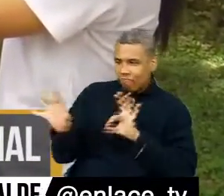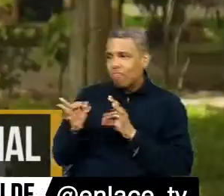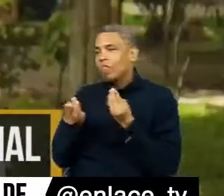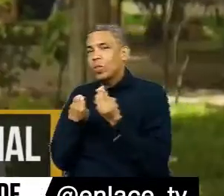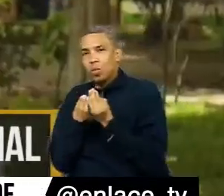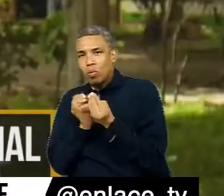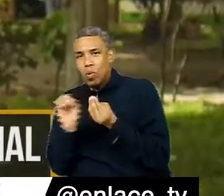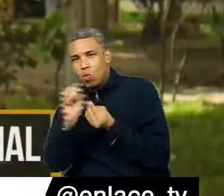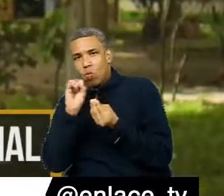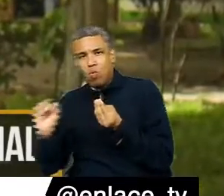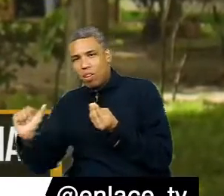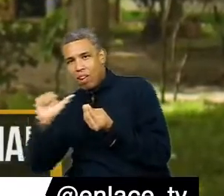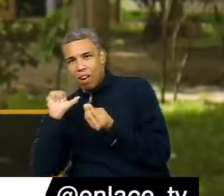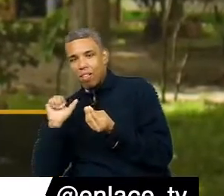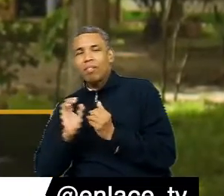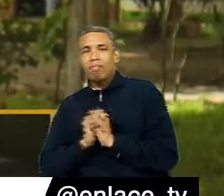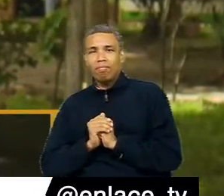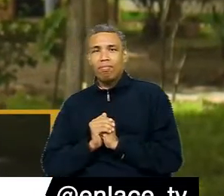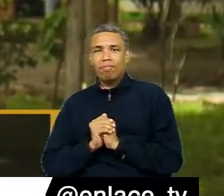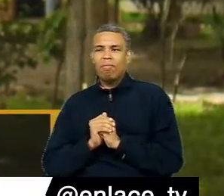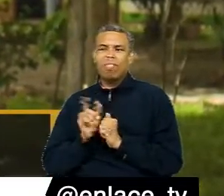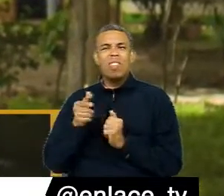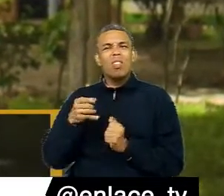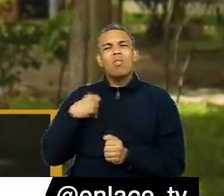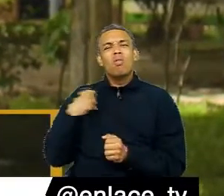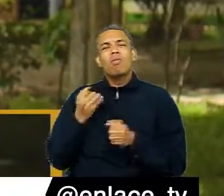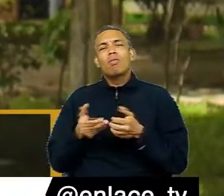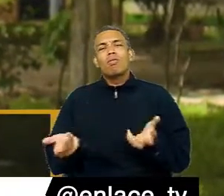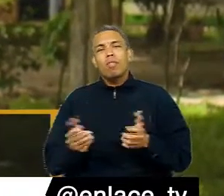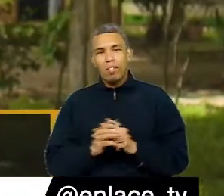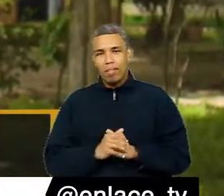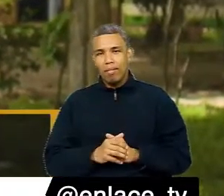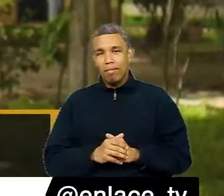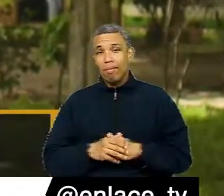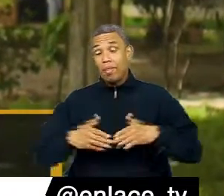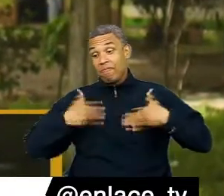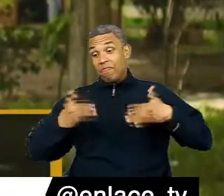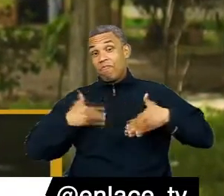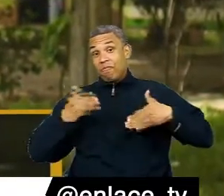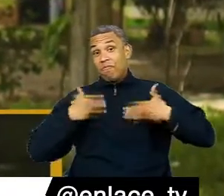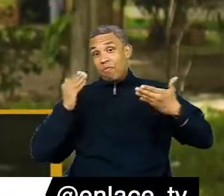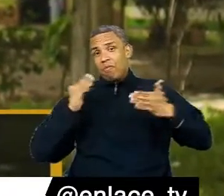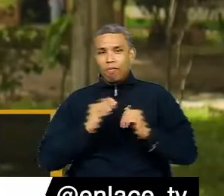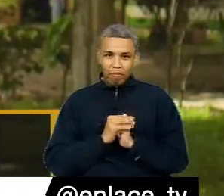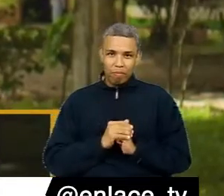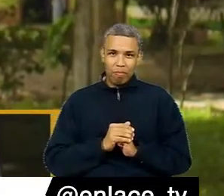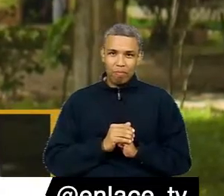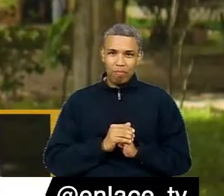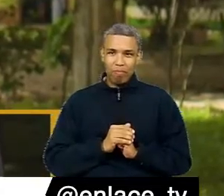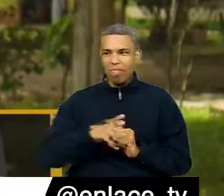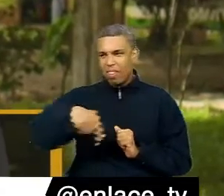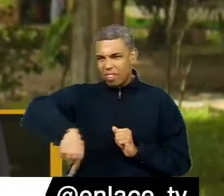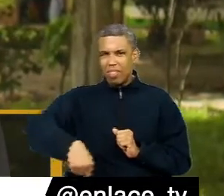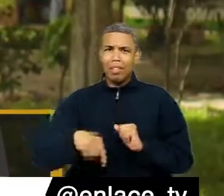Oliveros. Me siento con entusiasmo, con la actitud de representar no solo